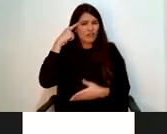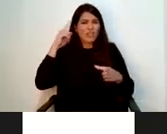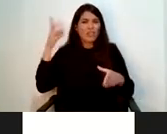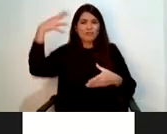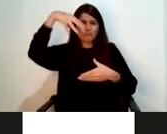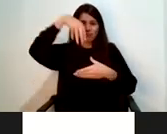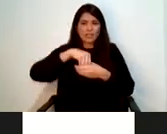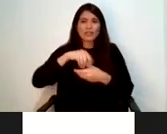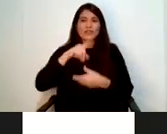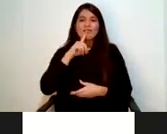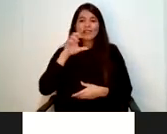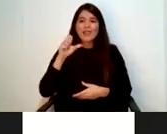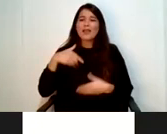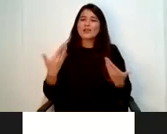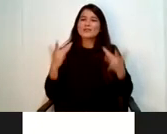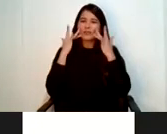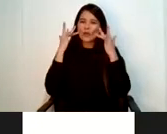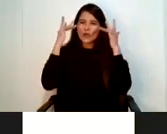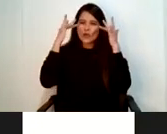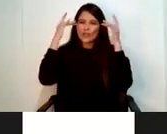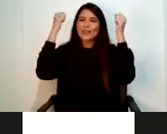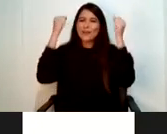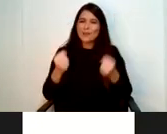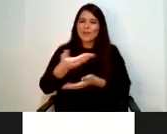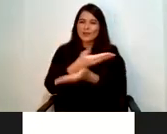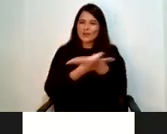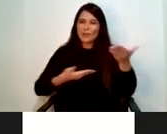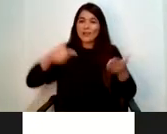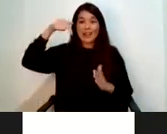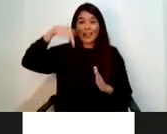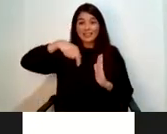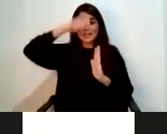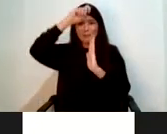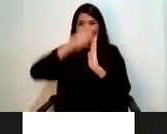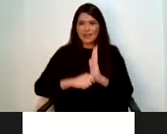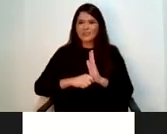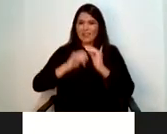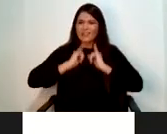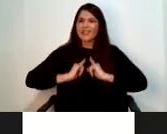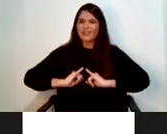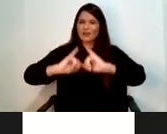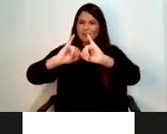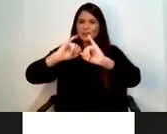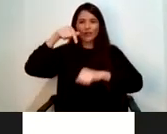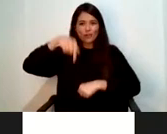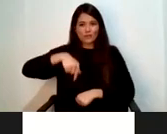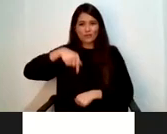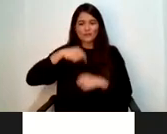que me pone muy contenta poder compartir en este mes la información que vamos a abordar en el día de